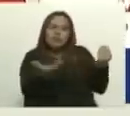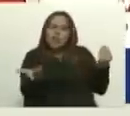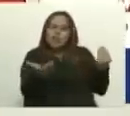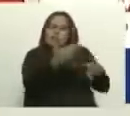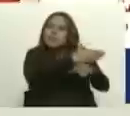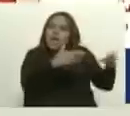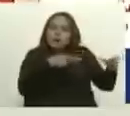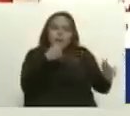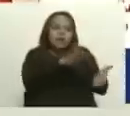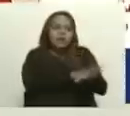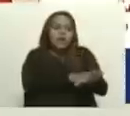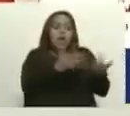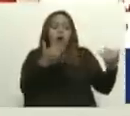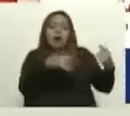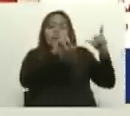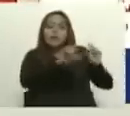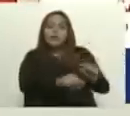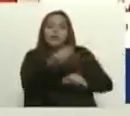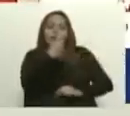Y así gastamos menos en comida.